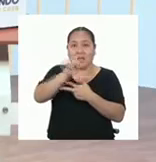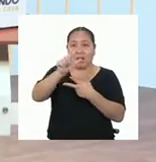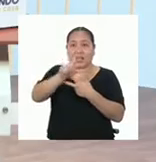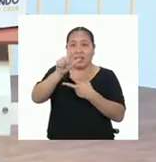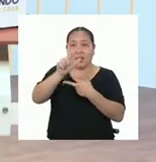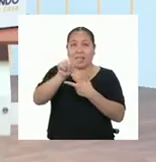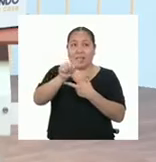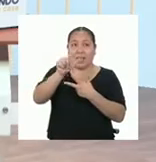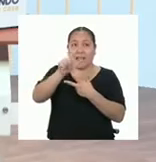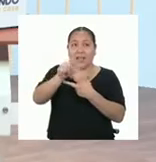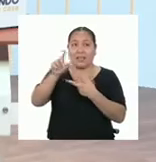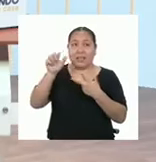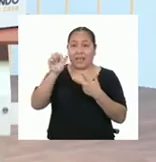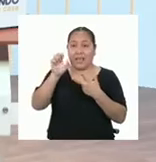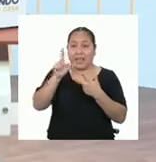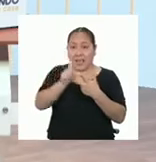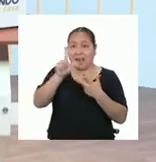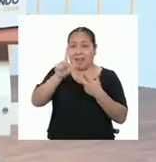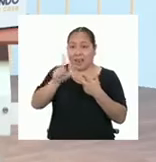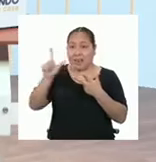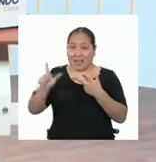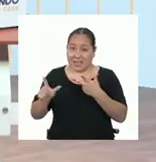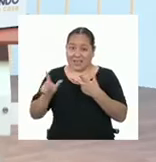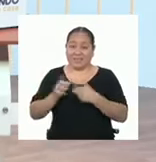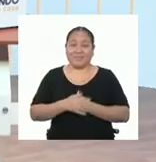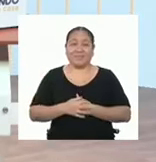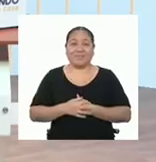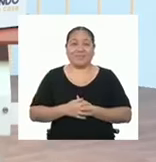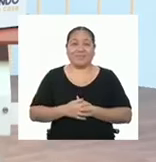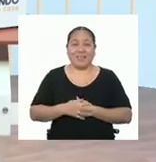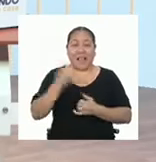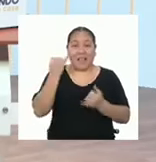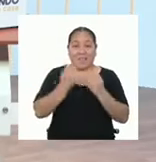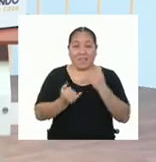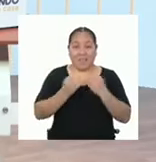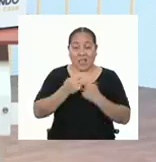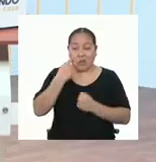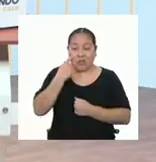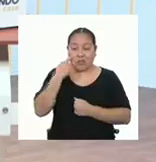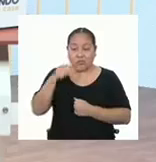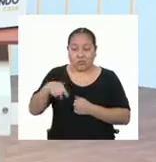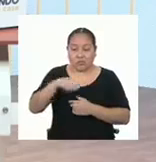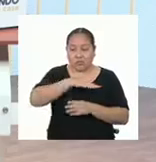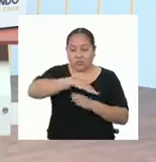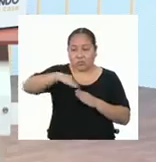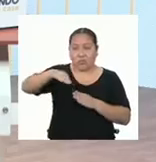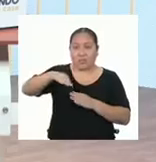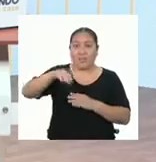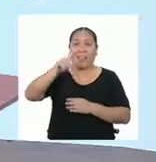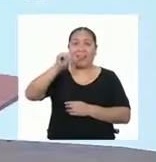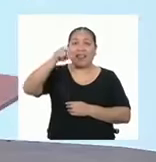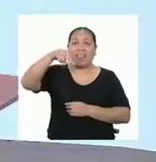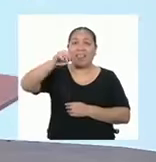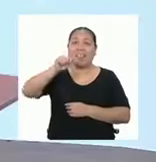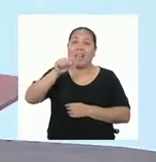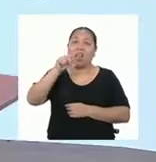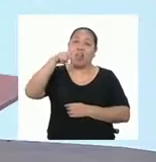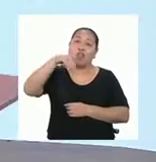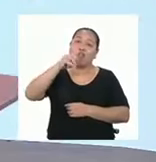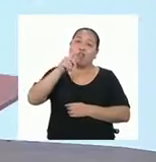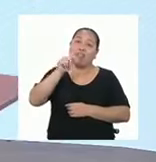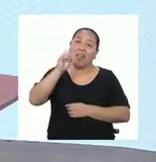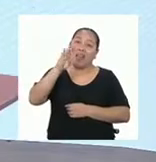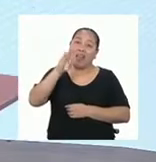y LLL Finalmente, conocimos una línea y punto notable más La